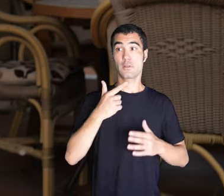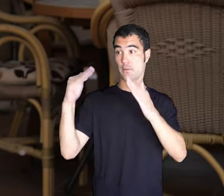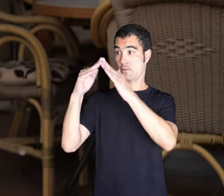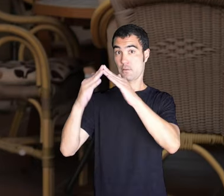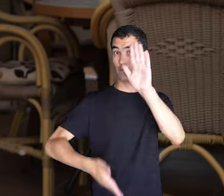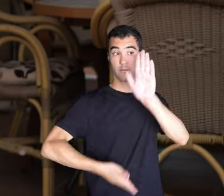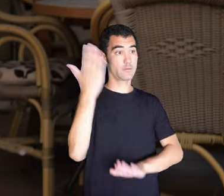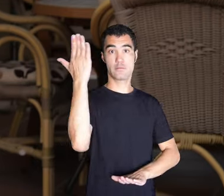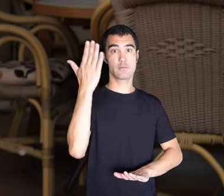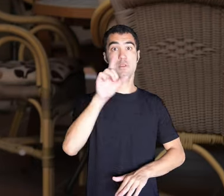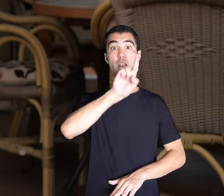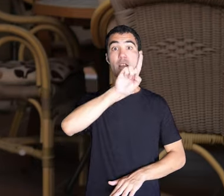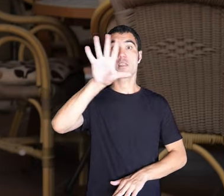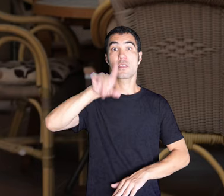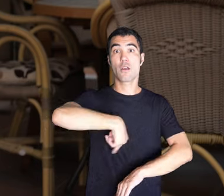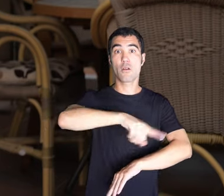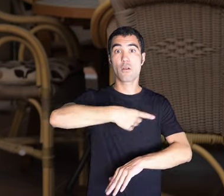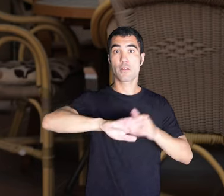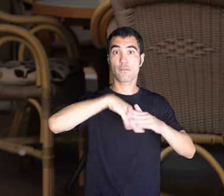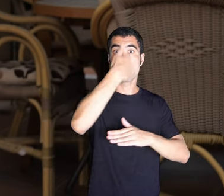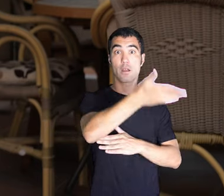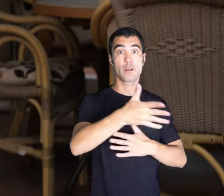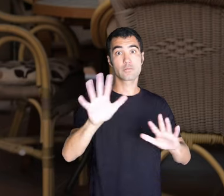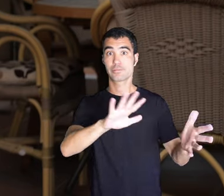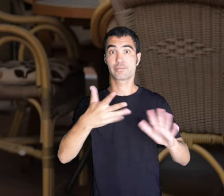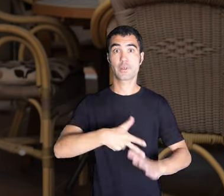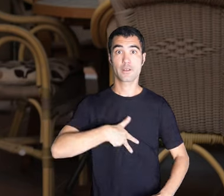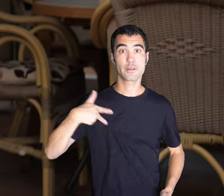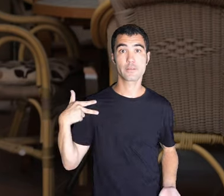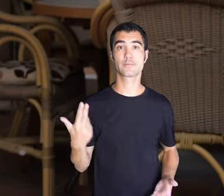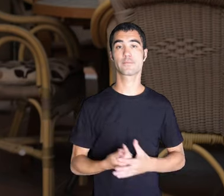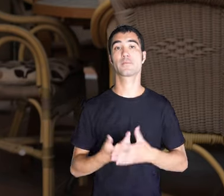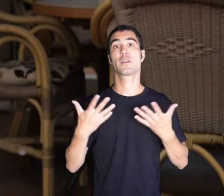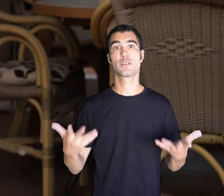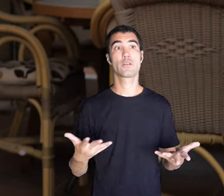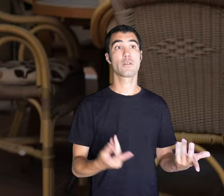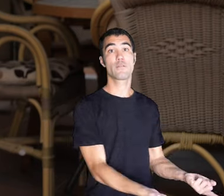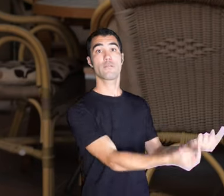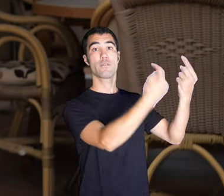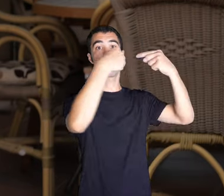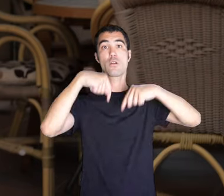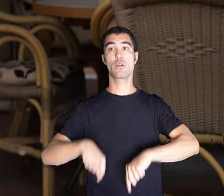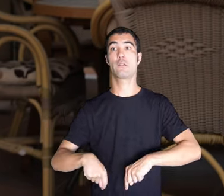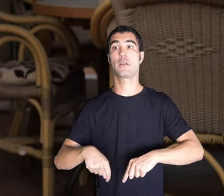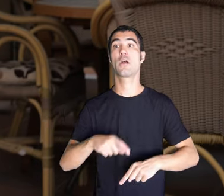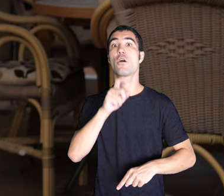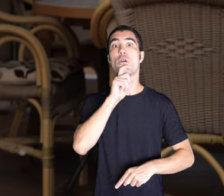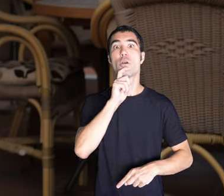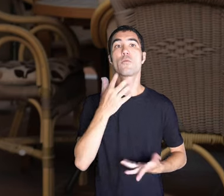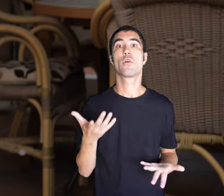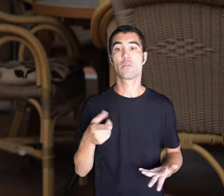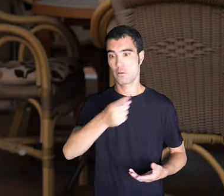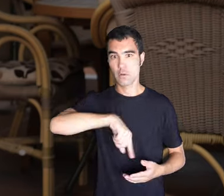casa unas 15 horas, realmente. Cuando vuelven, desde luego, ¿cómo se